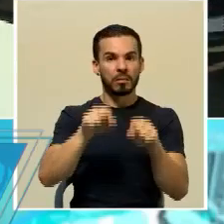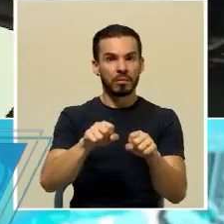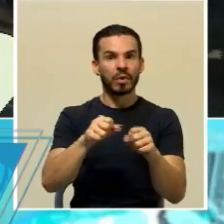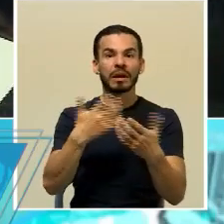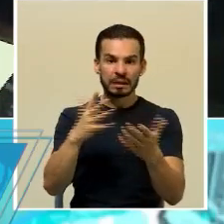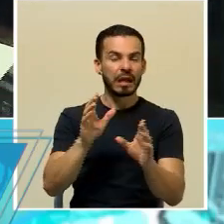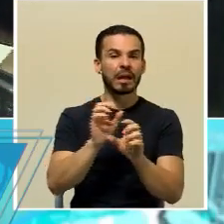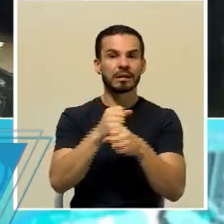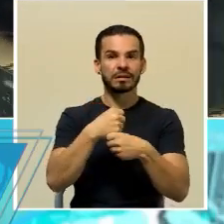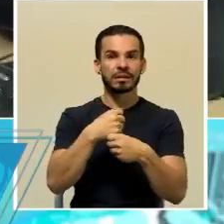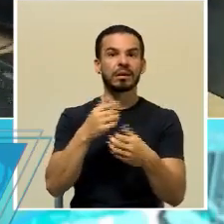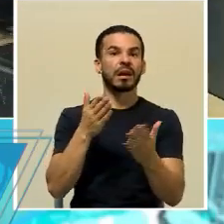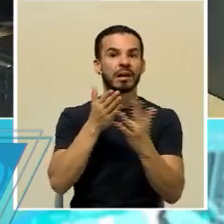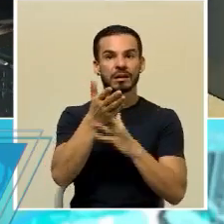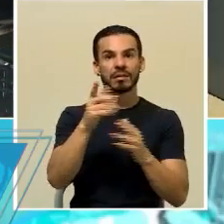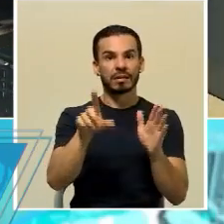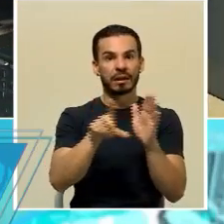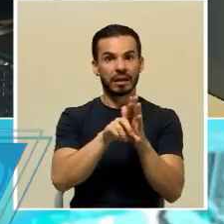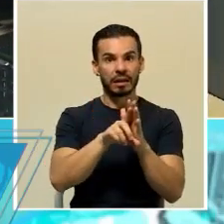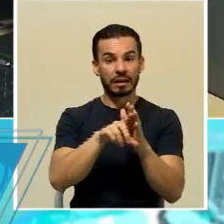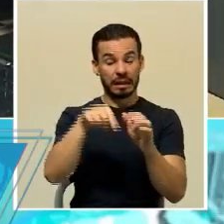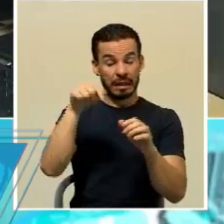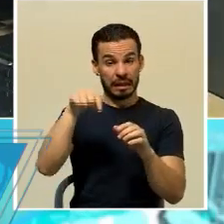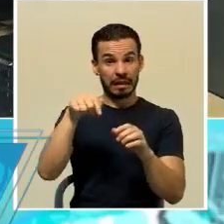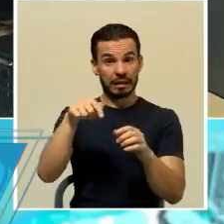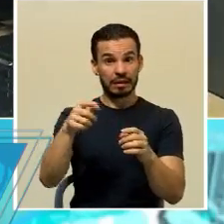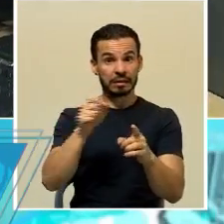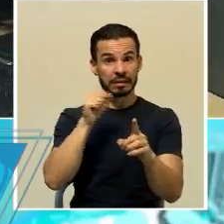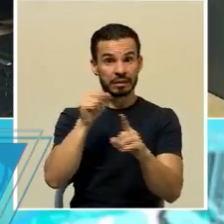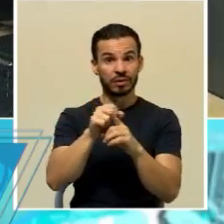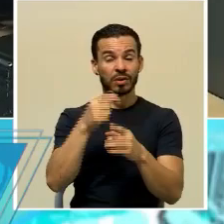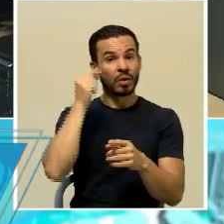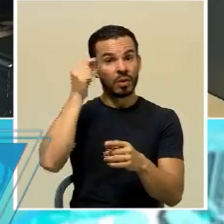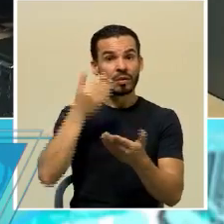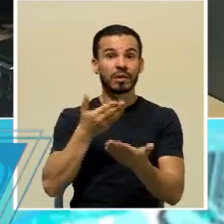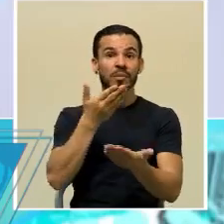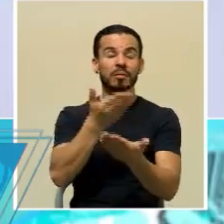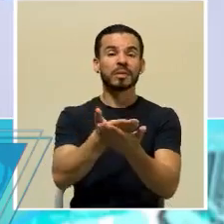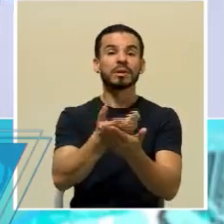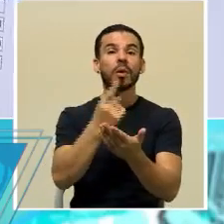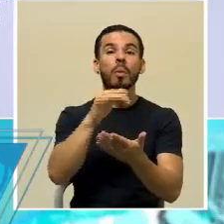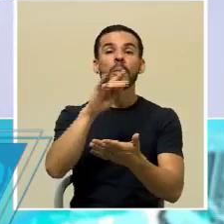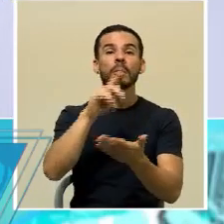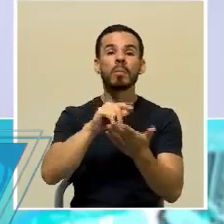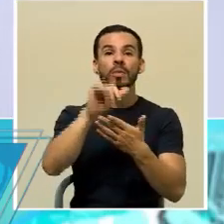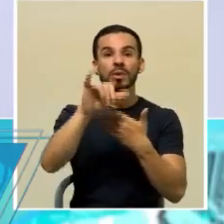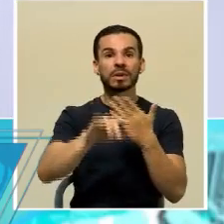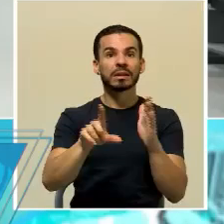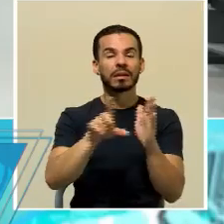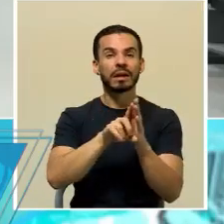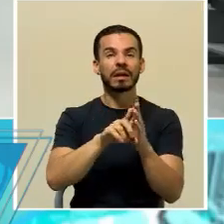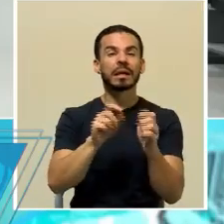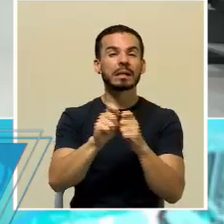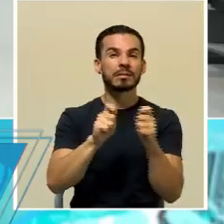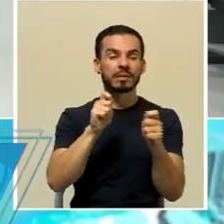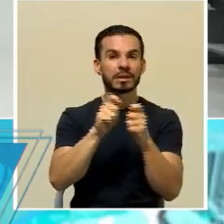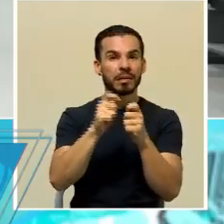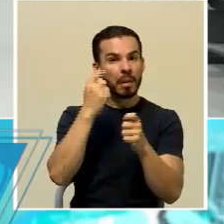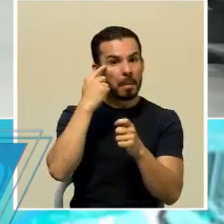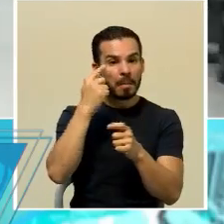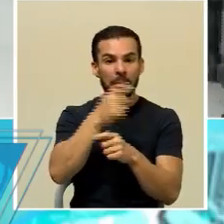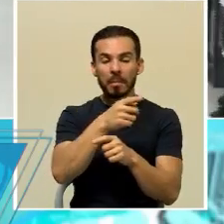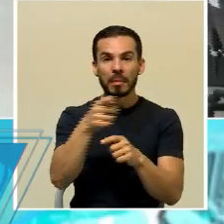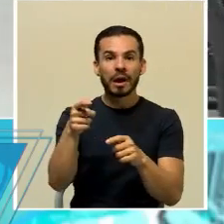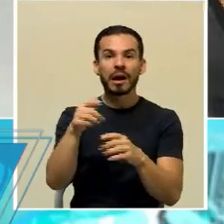puede, y ya lo hicieron mediante una ley. En este caso, el gobierno lo que está presentando es un proyecto de ley, pero ahora específicamente